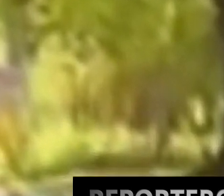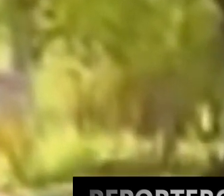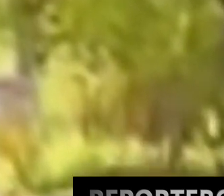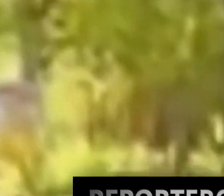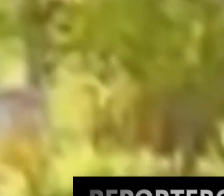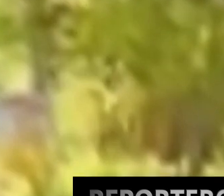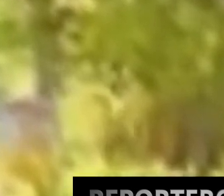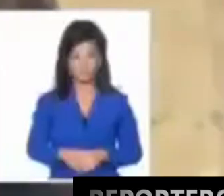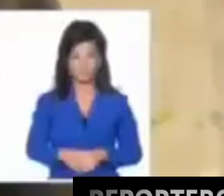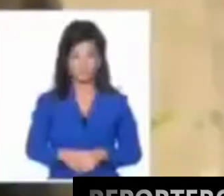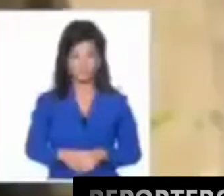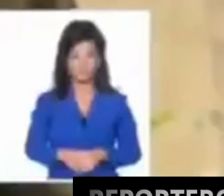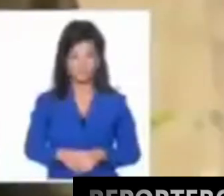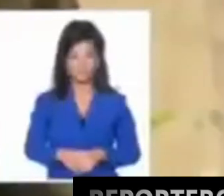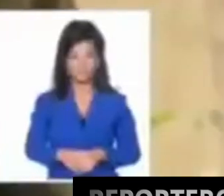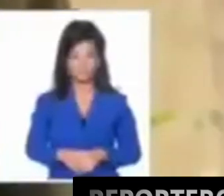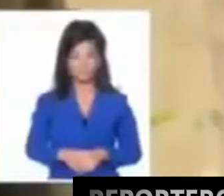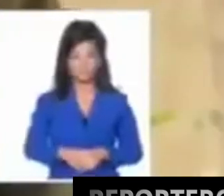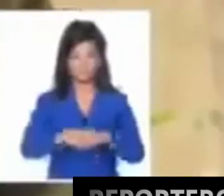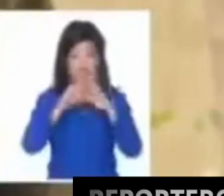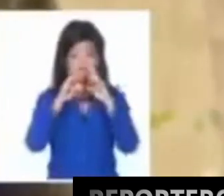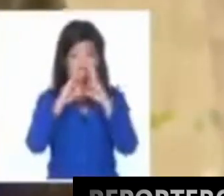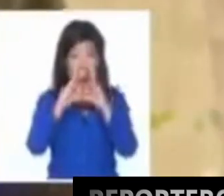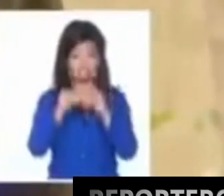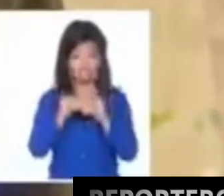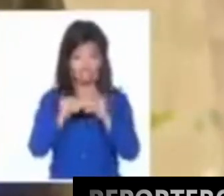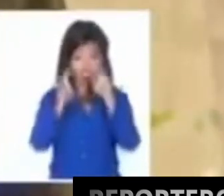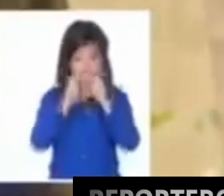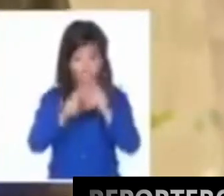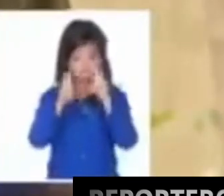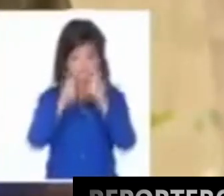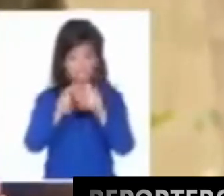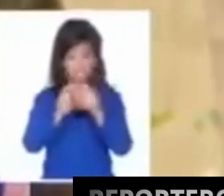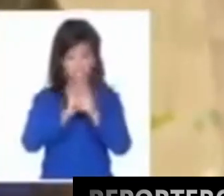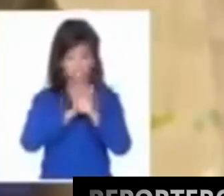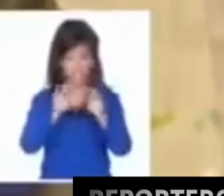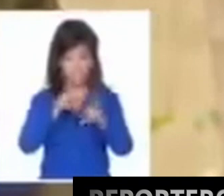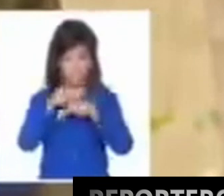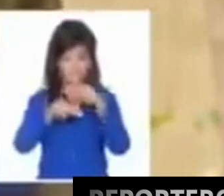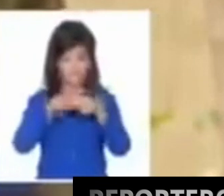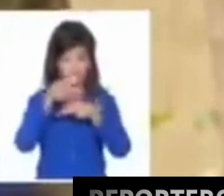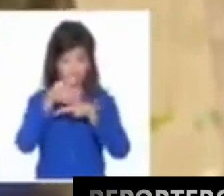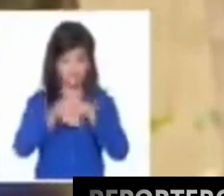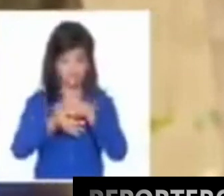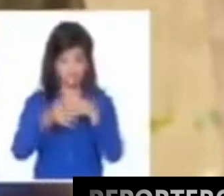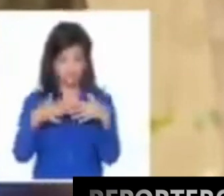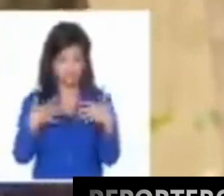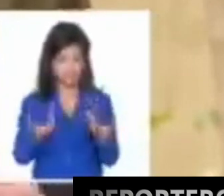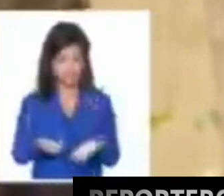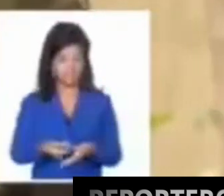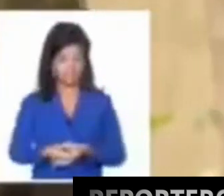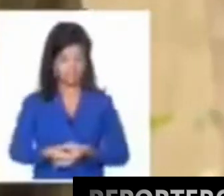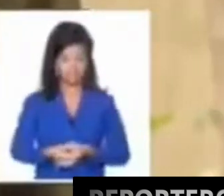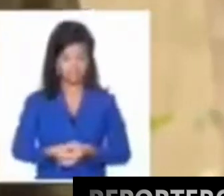busca de más información. Como resultado de las investigaciones realizadas por los órganos del Ministerio del Interior en torno a estos hechos, se han